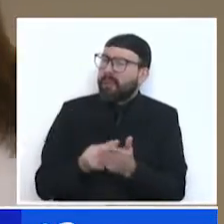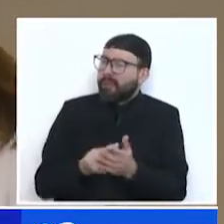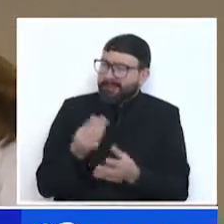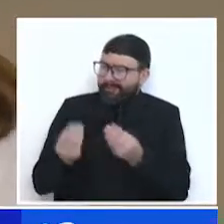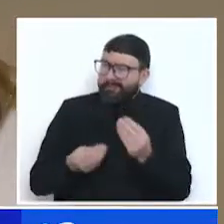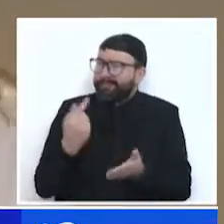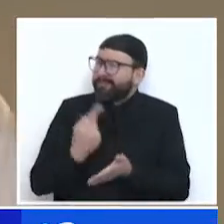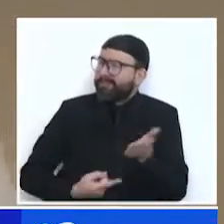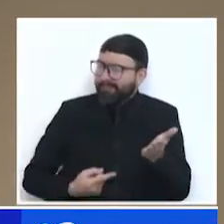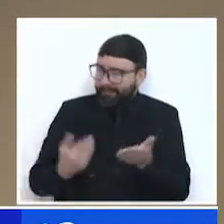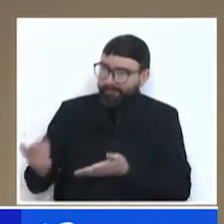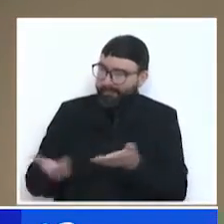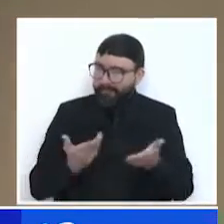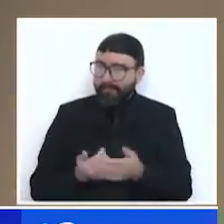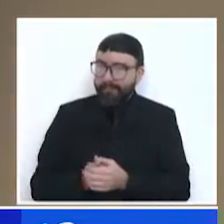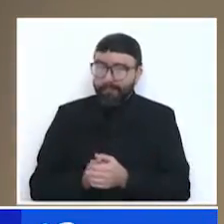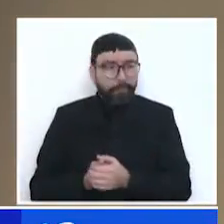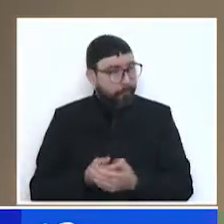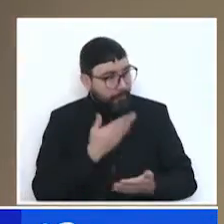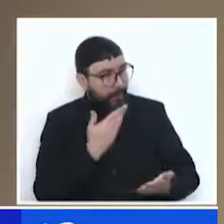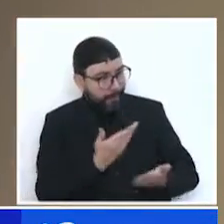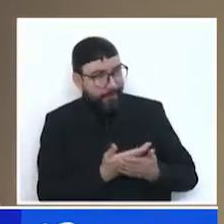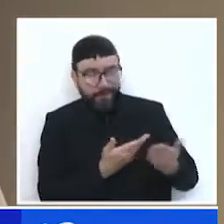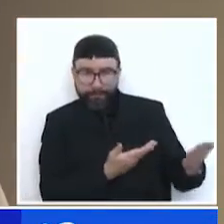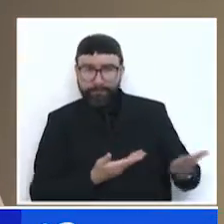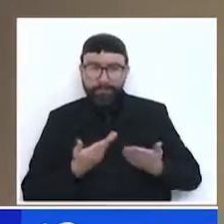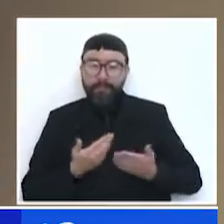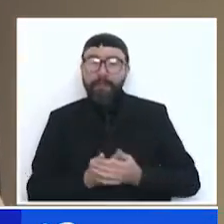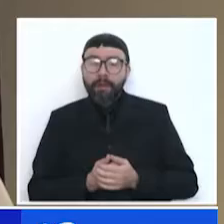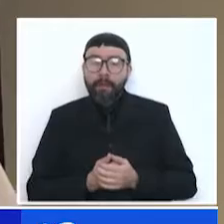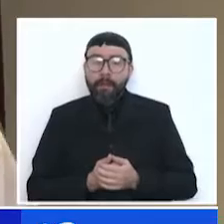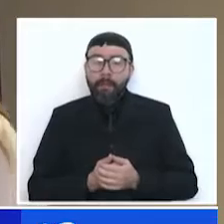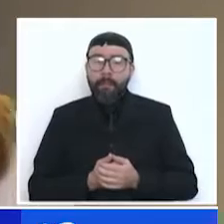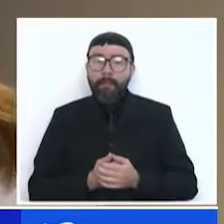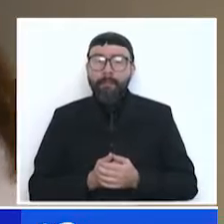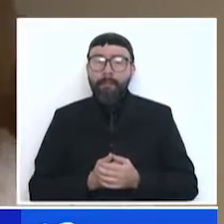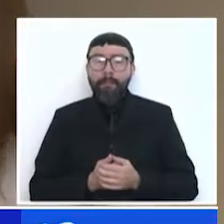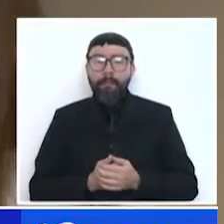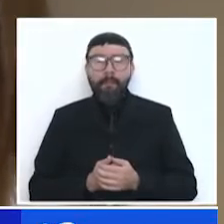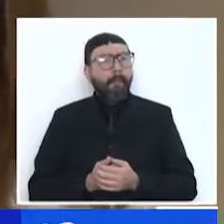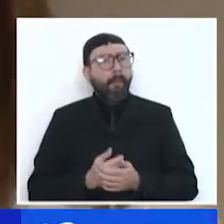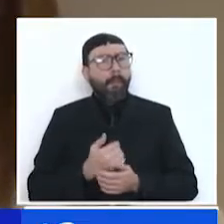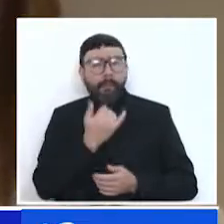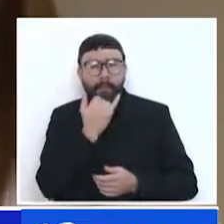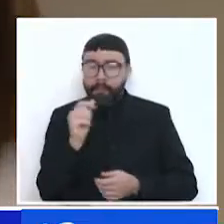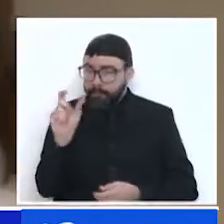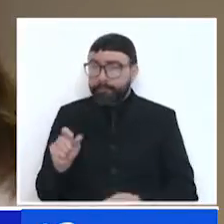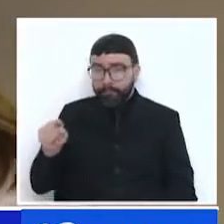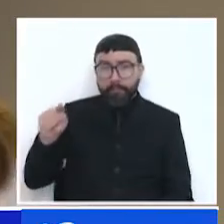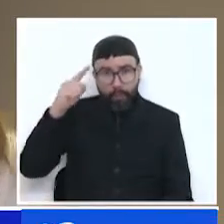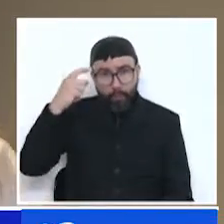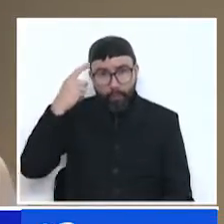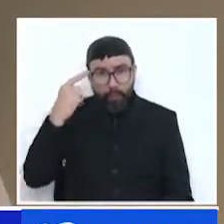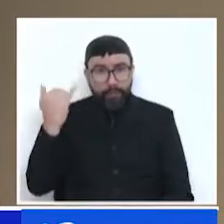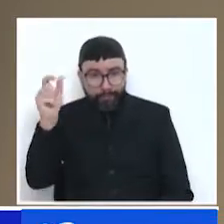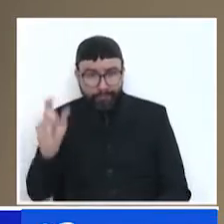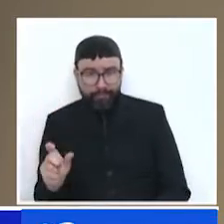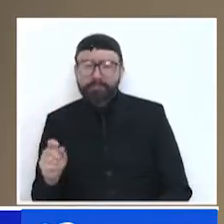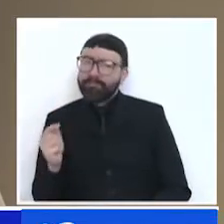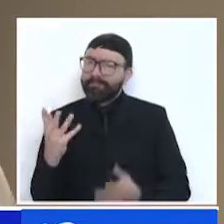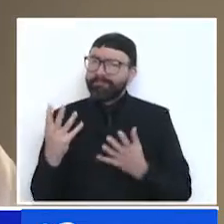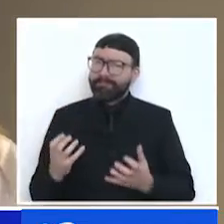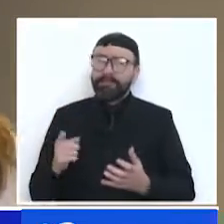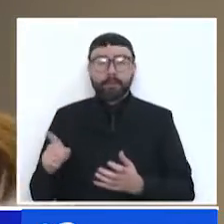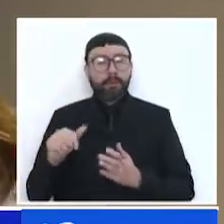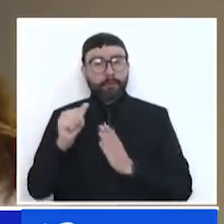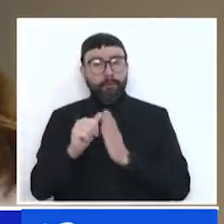Noticias, secretaria. Muchísimas gracias, muy amable. Pues la verdad es querer del señor gobernador y dentro de su programa de gobierno,